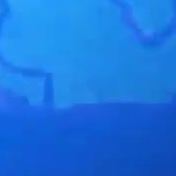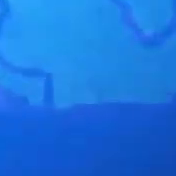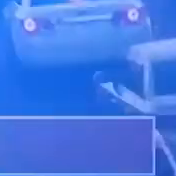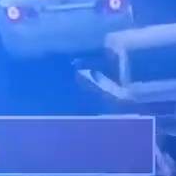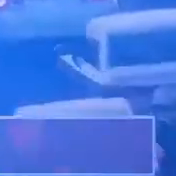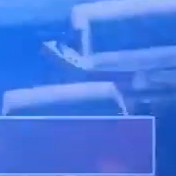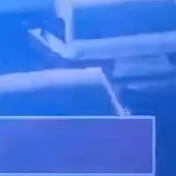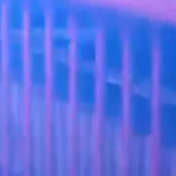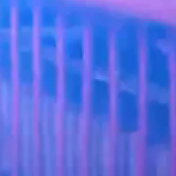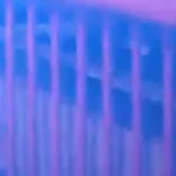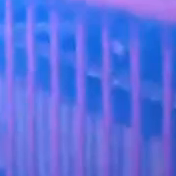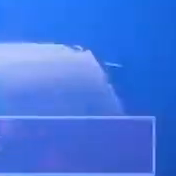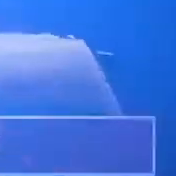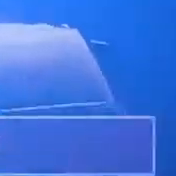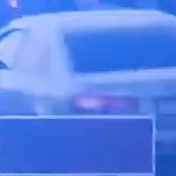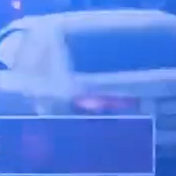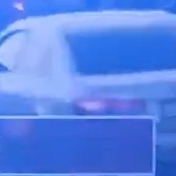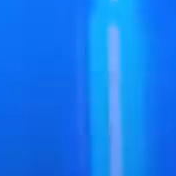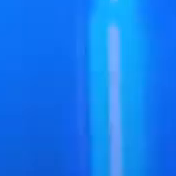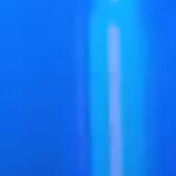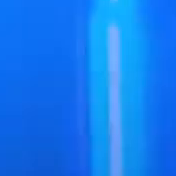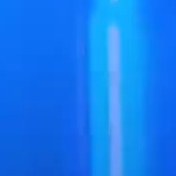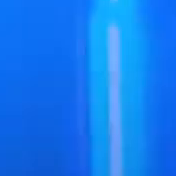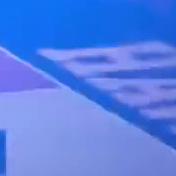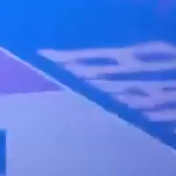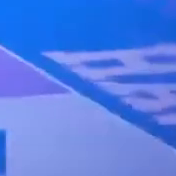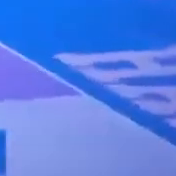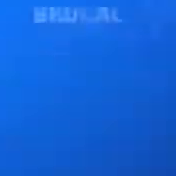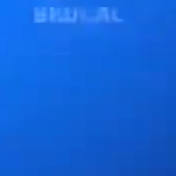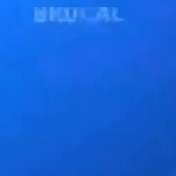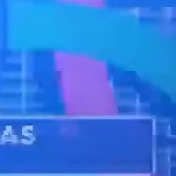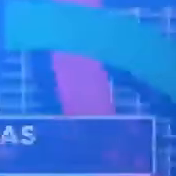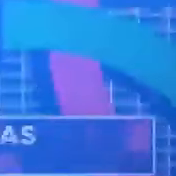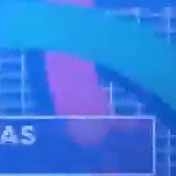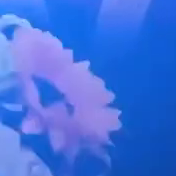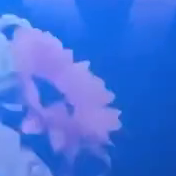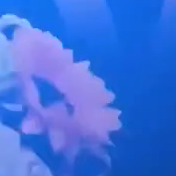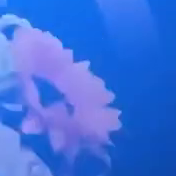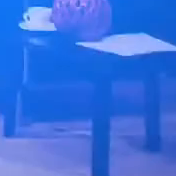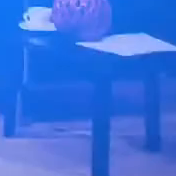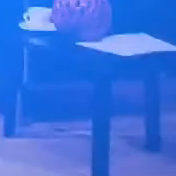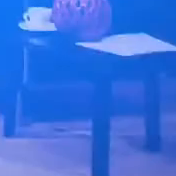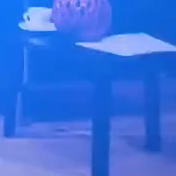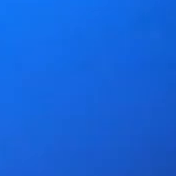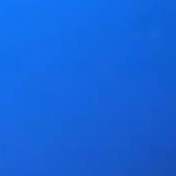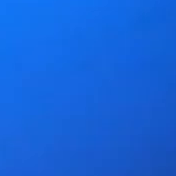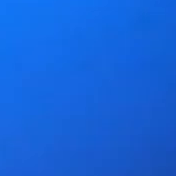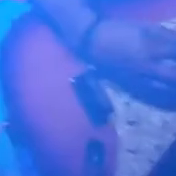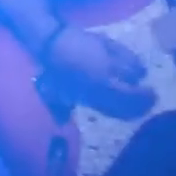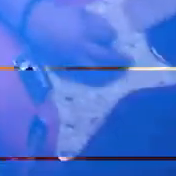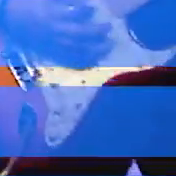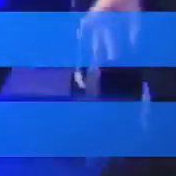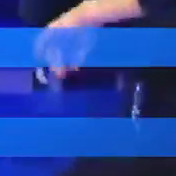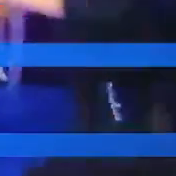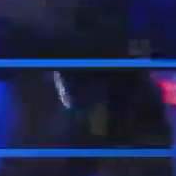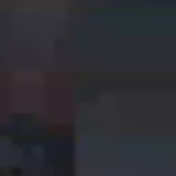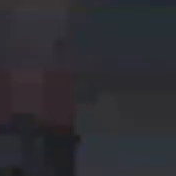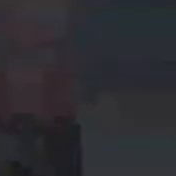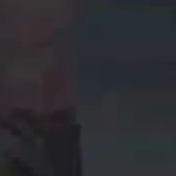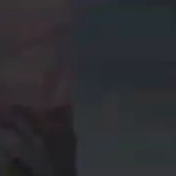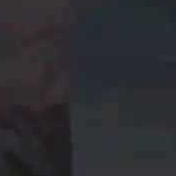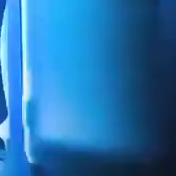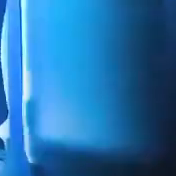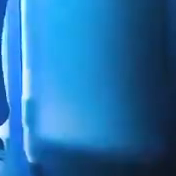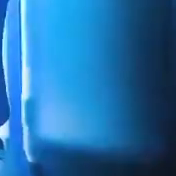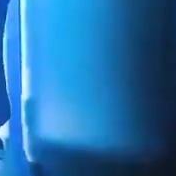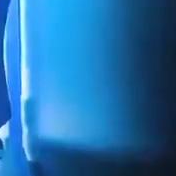meteorológicas, informaciones sobre el tránsito, noticias del mundo deportivo, así como del arte y el entretenimiento. Al